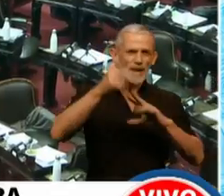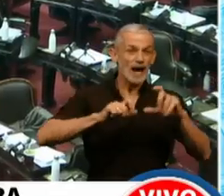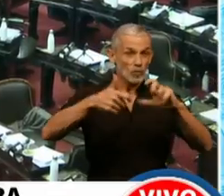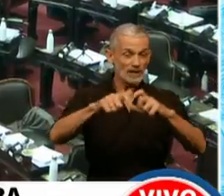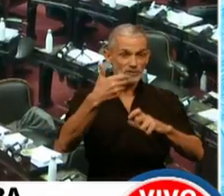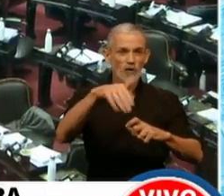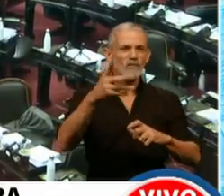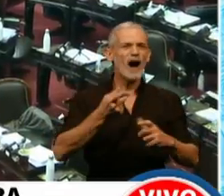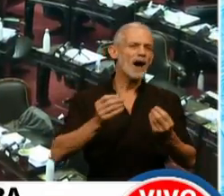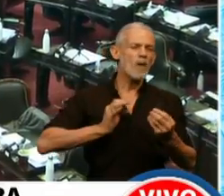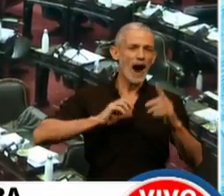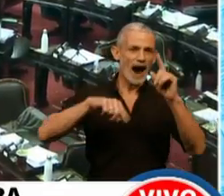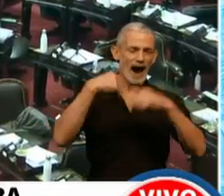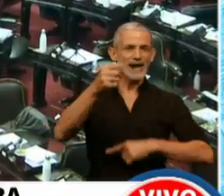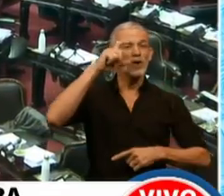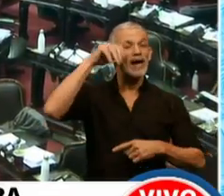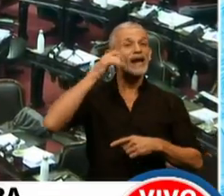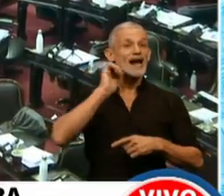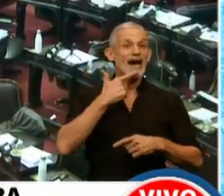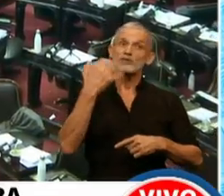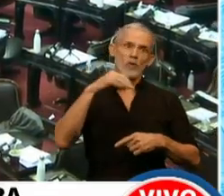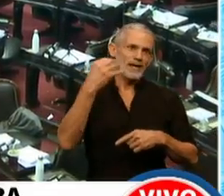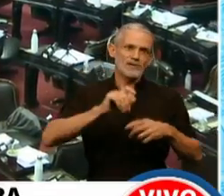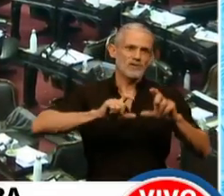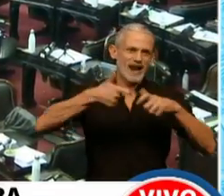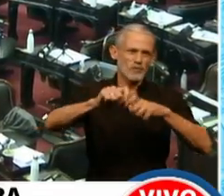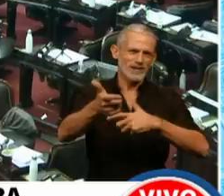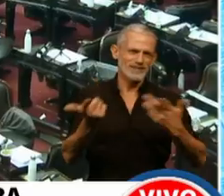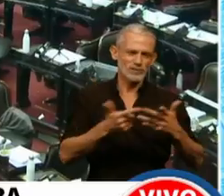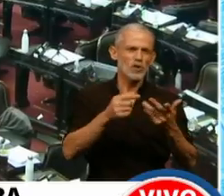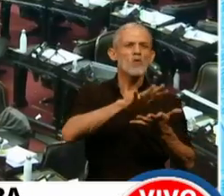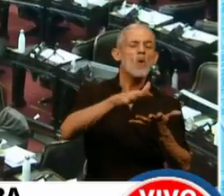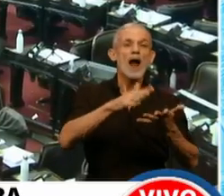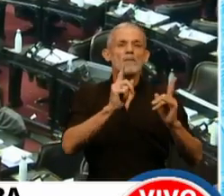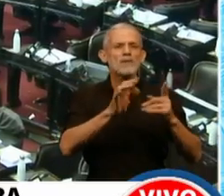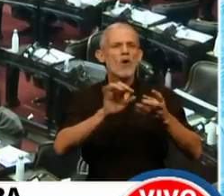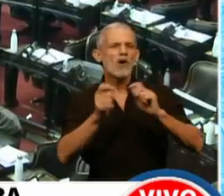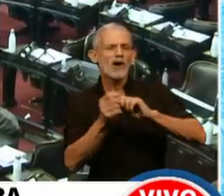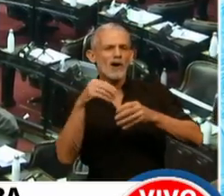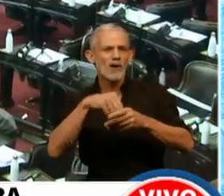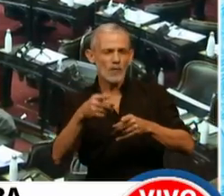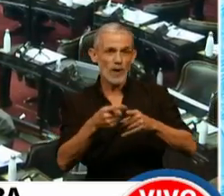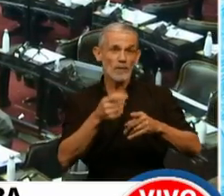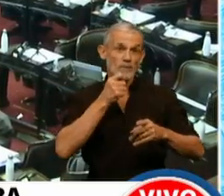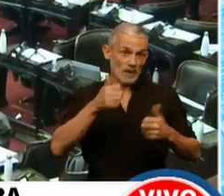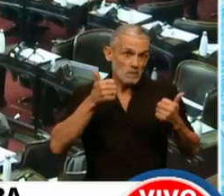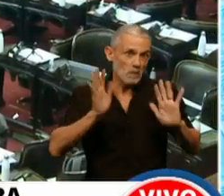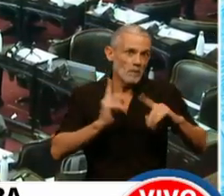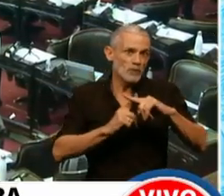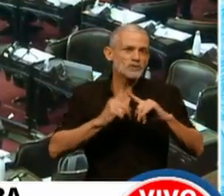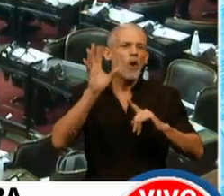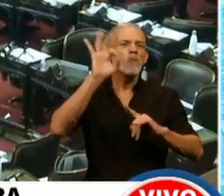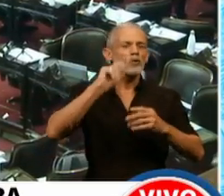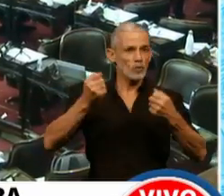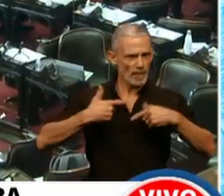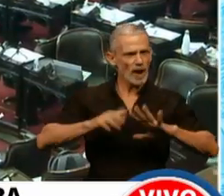en el próximo año de energãa está obligado a actualizar y repito que si bien vemos favorable esa oportunidad